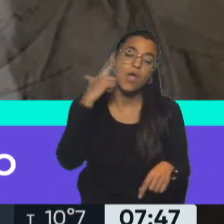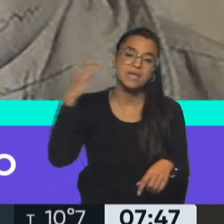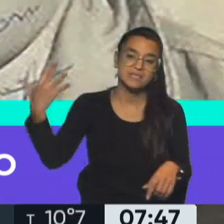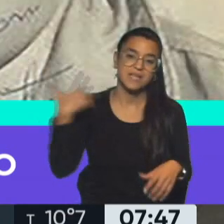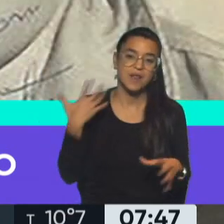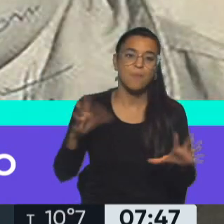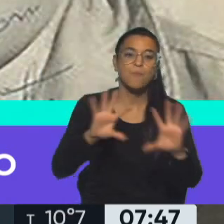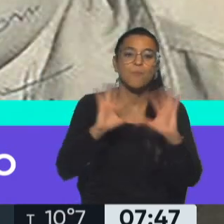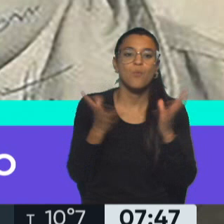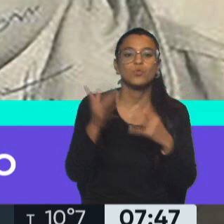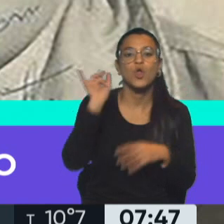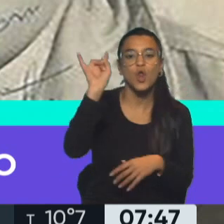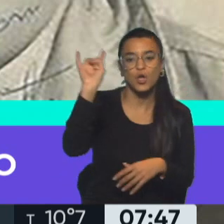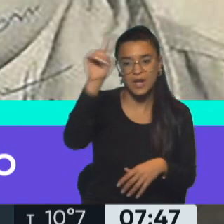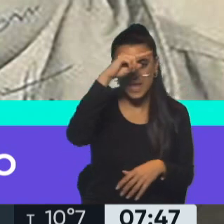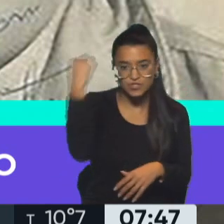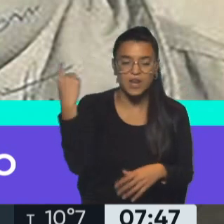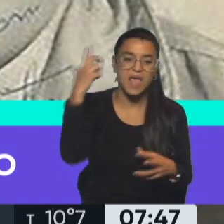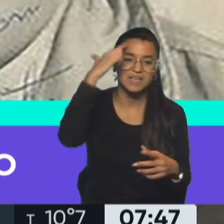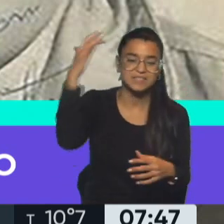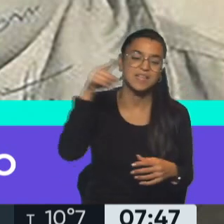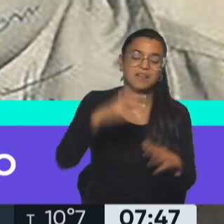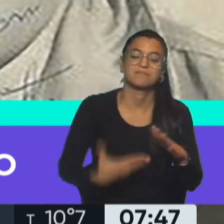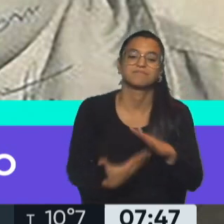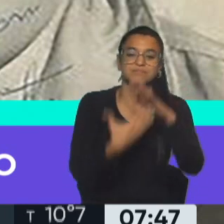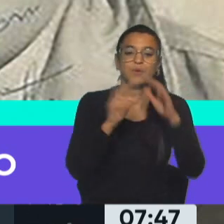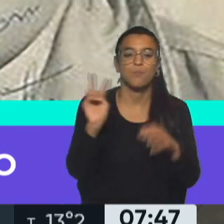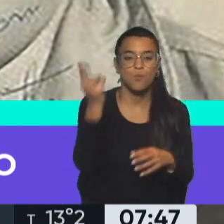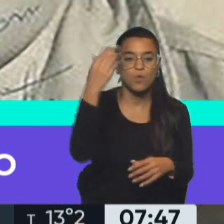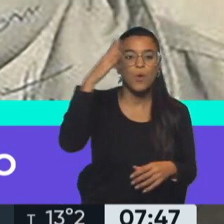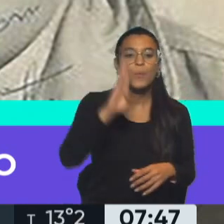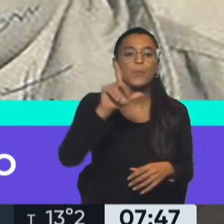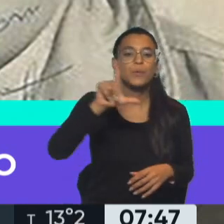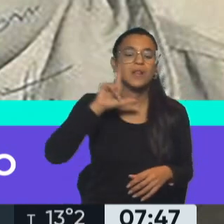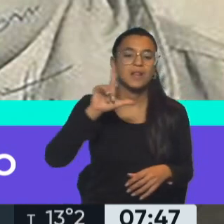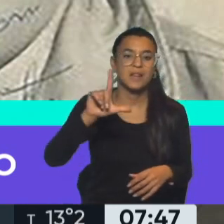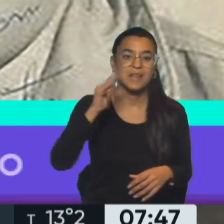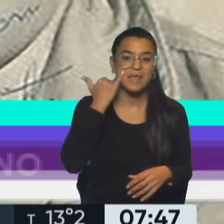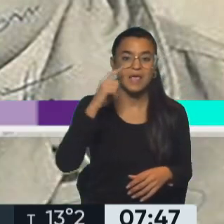el mundo del rock nacional va a extrañar a uno de sus precursores. Falleció Billy Cafaro.